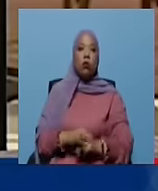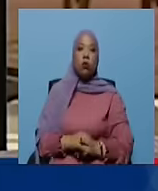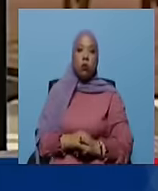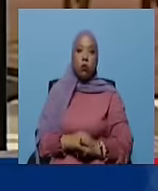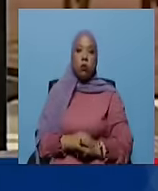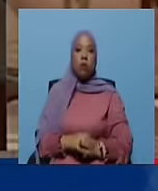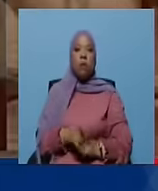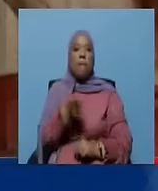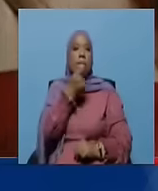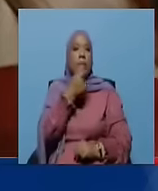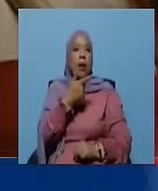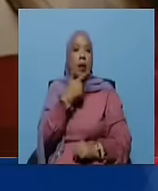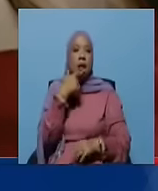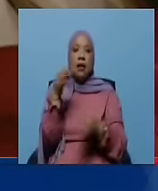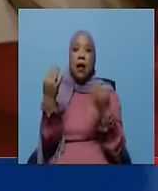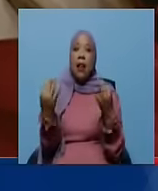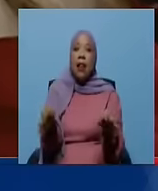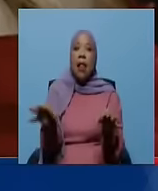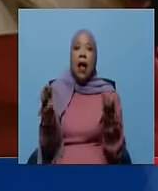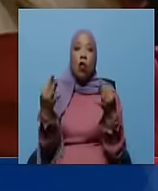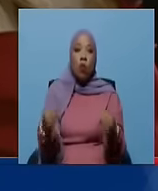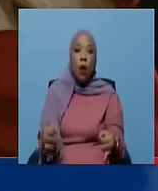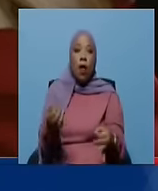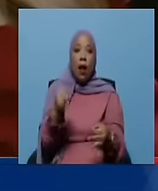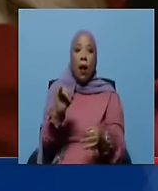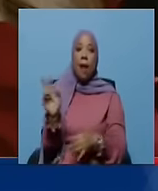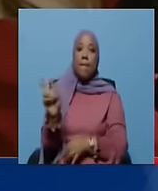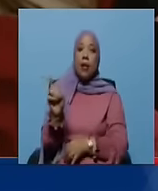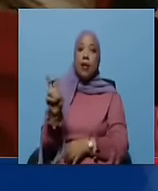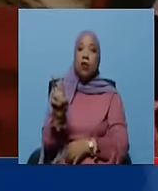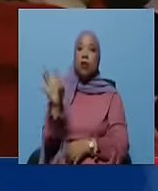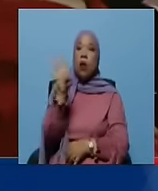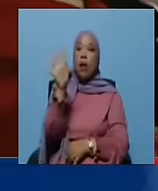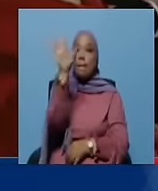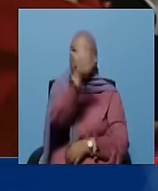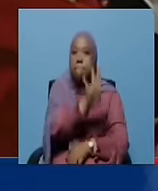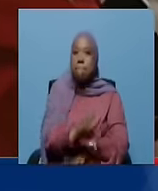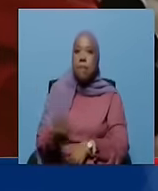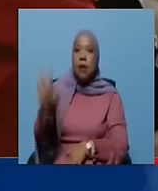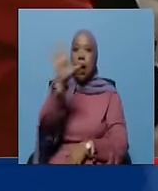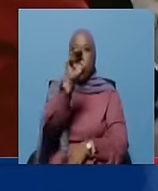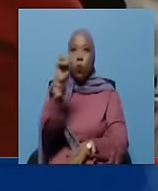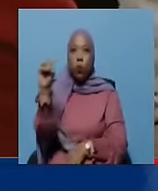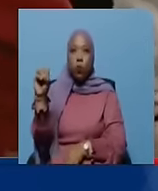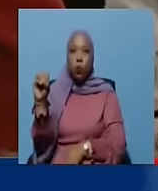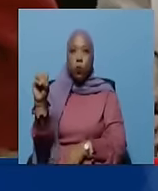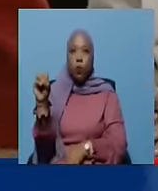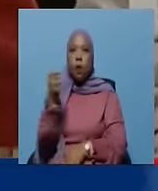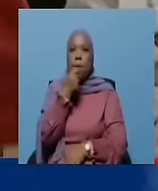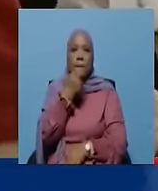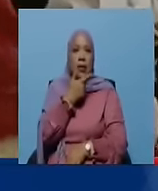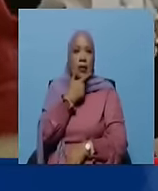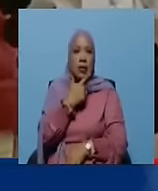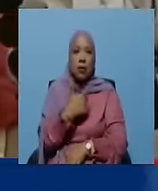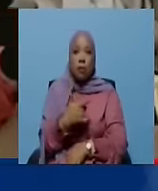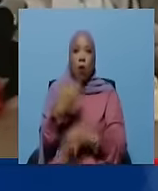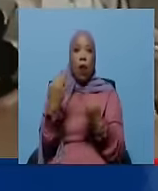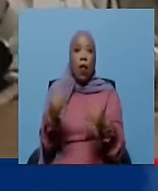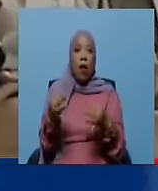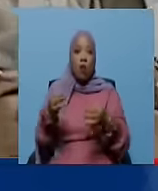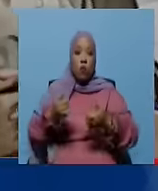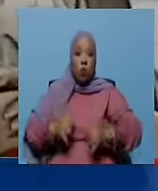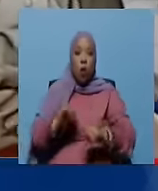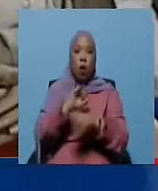Mochima es una de las maravillas naturales que tiene Venezuela en el oriente del país. Una verdadera maravilla, sus